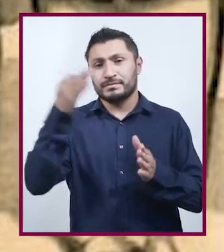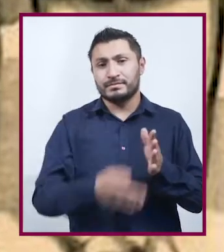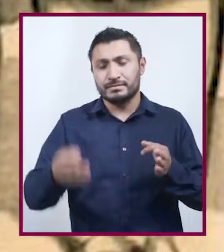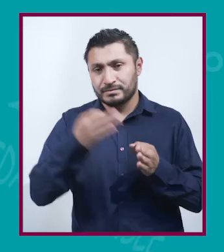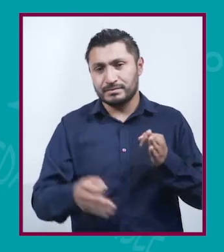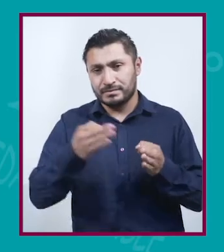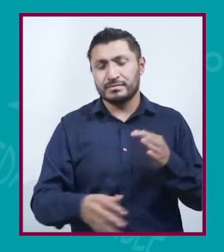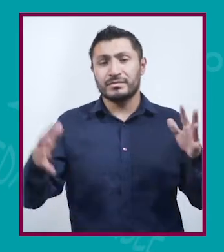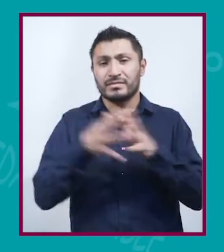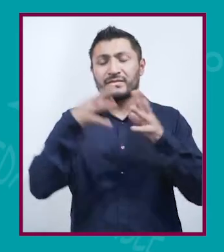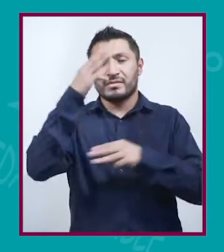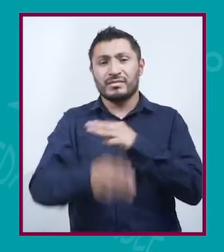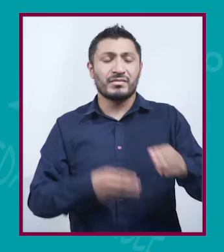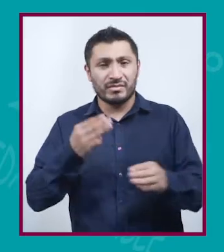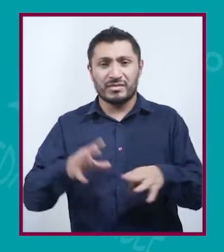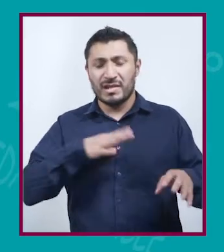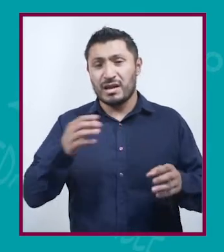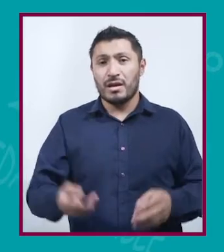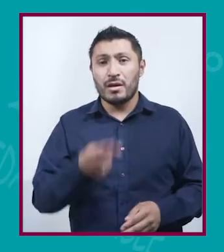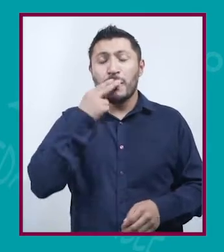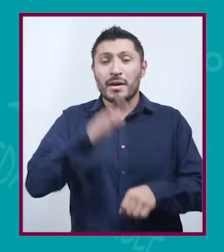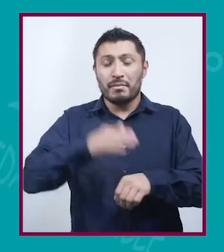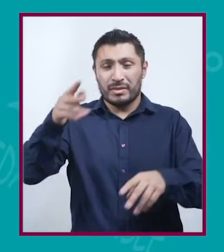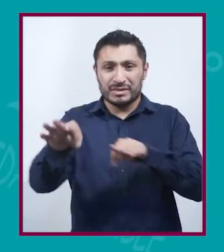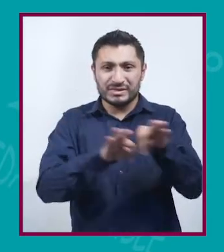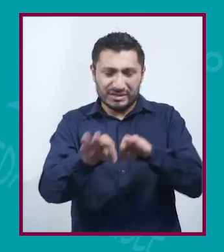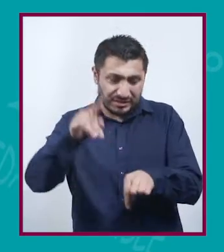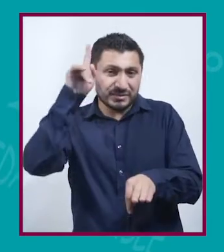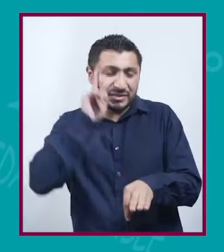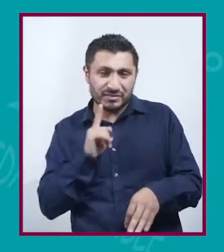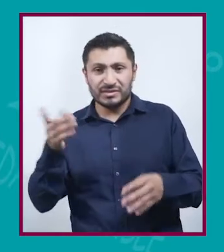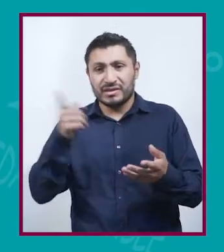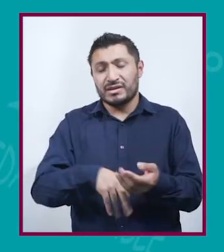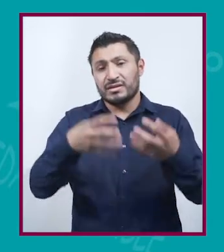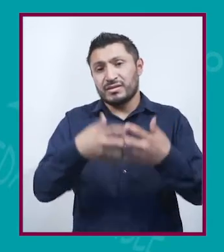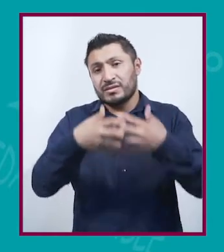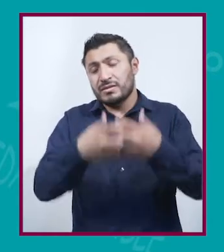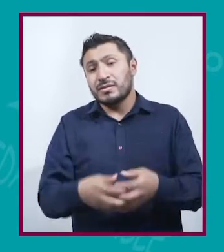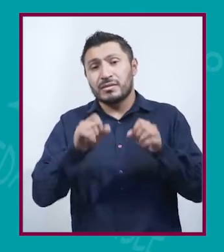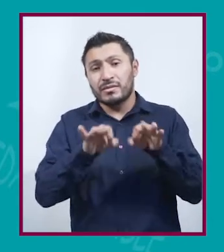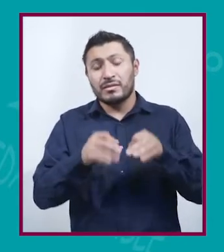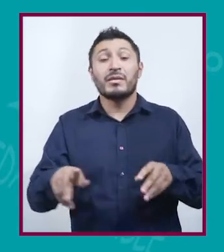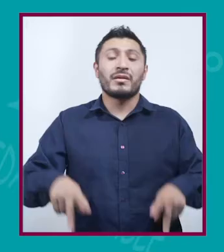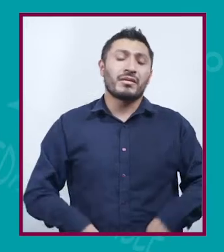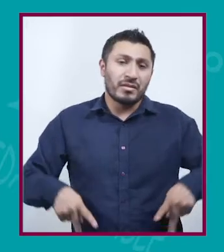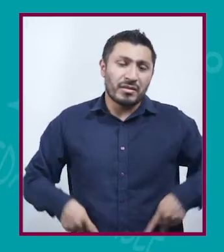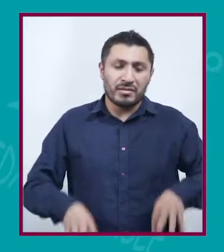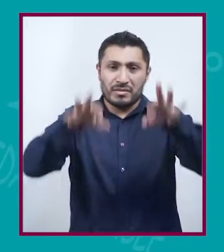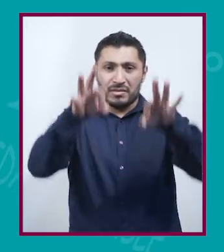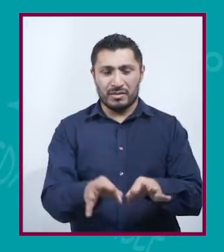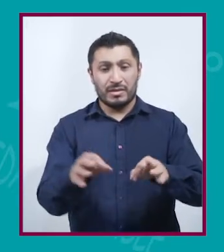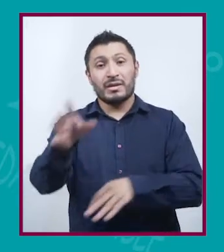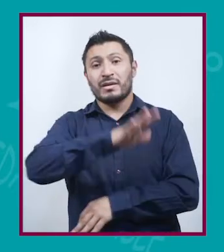final de cada una de las guerras mundiales provocó el aumento considerable del trabajo femenino en fábricas y oficinas, y el pantalón fue la